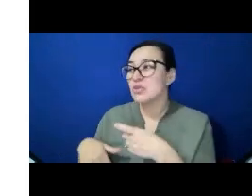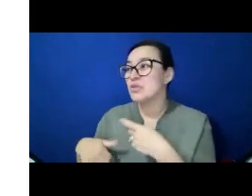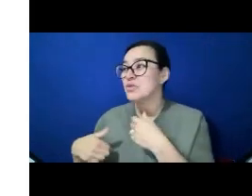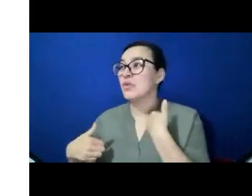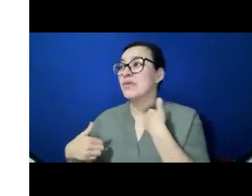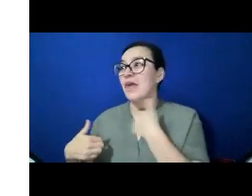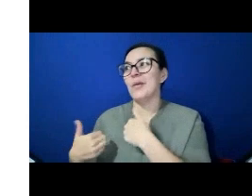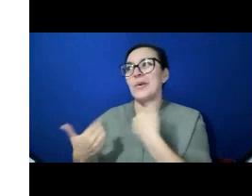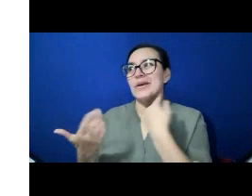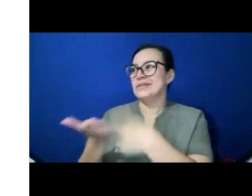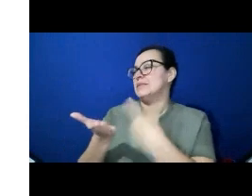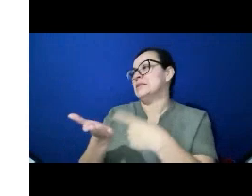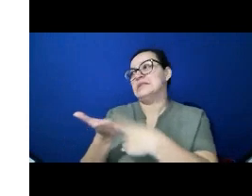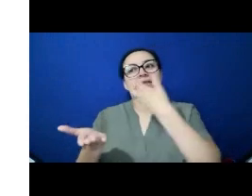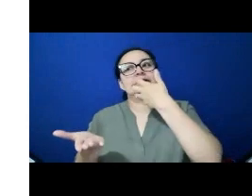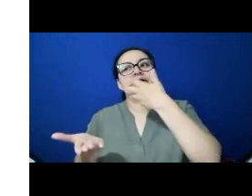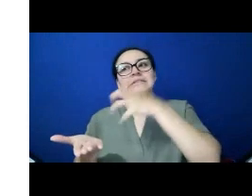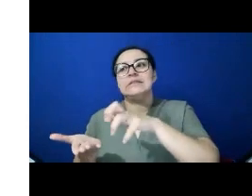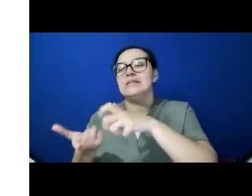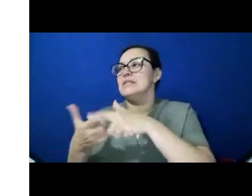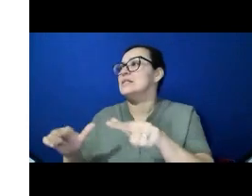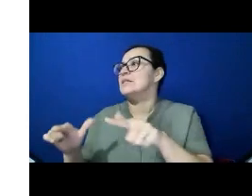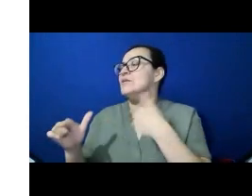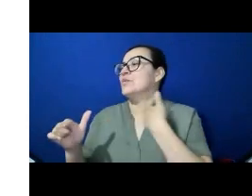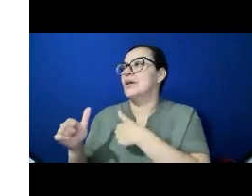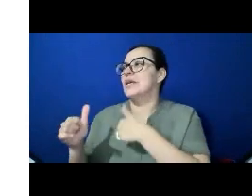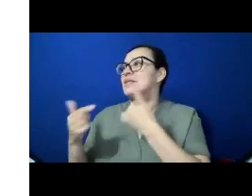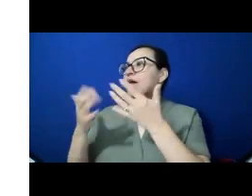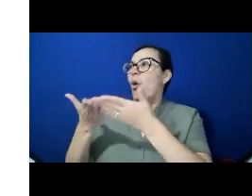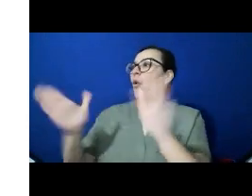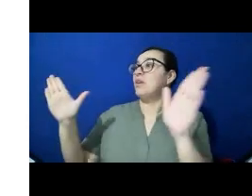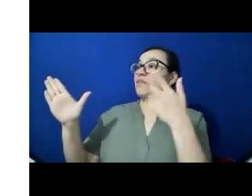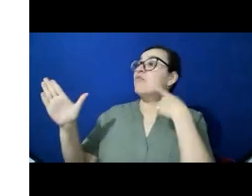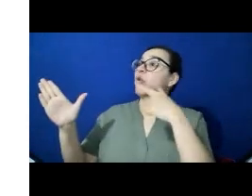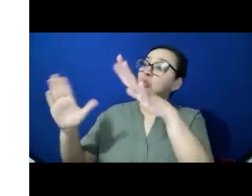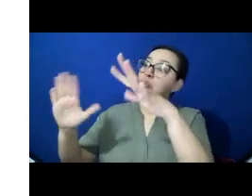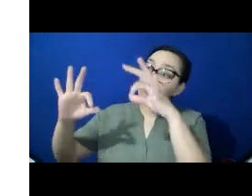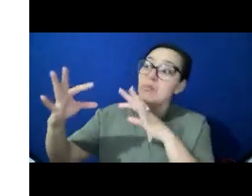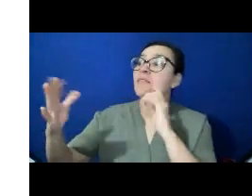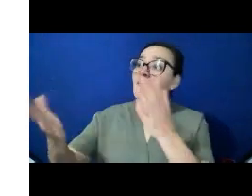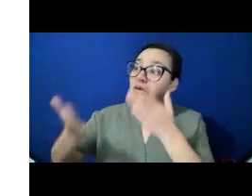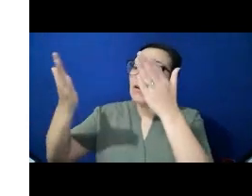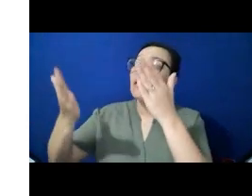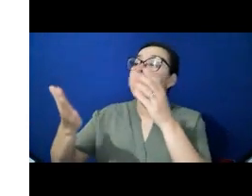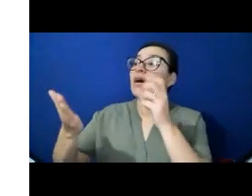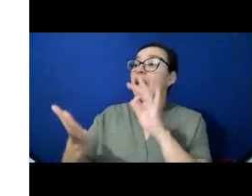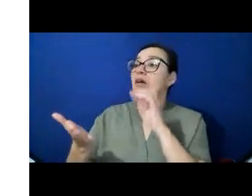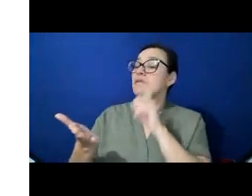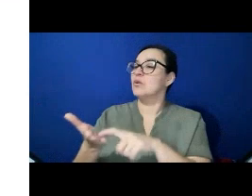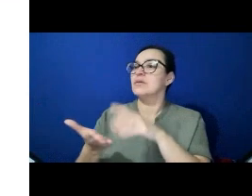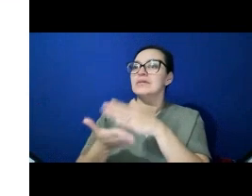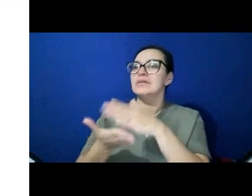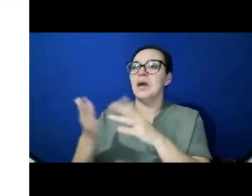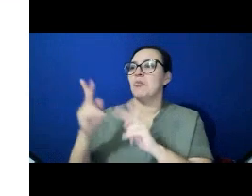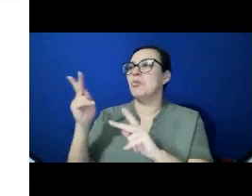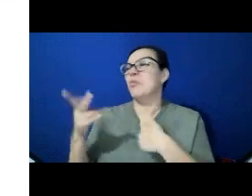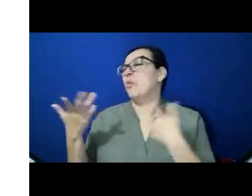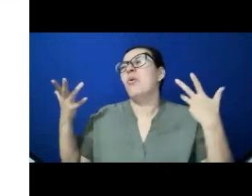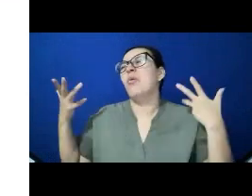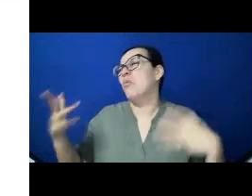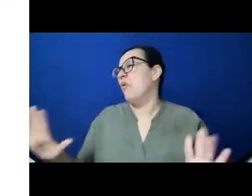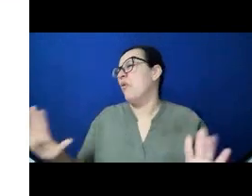Sí, así que fue un tema de debate y todavía está abierto a sugerencias. Si vemos que se convierte en un obstáculo para